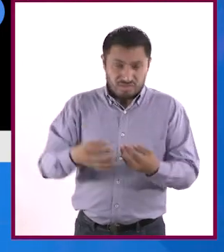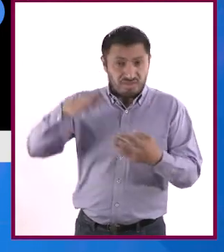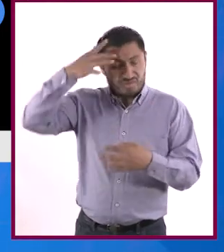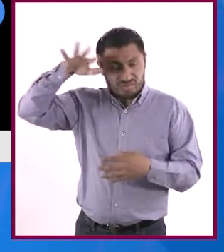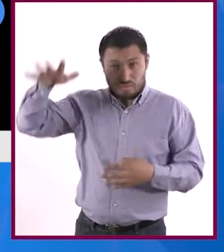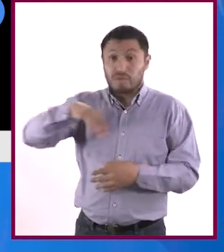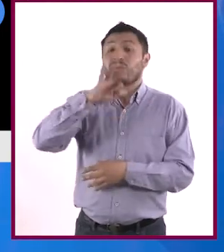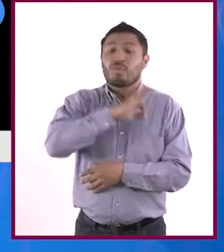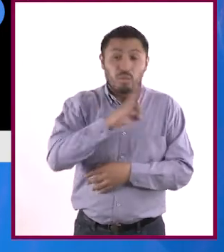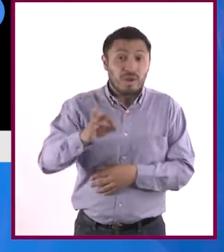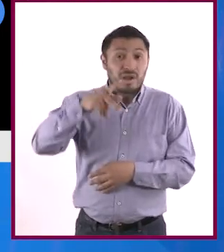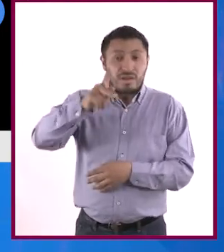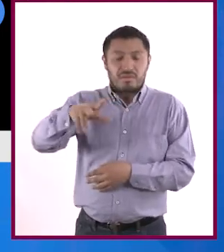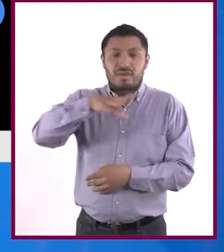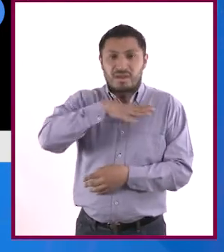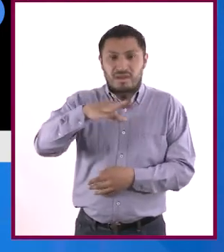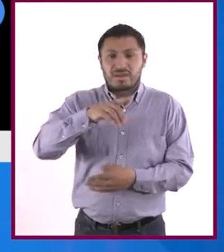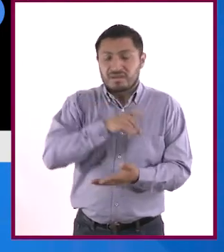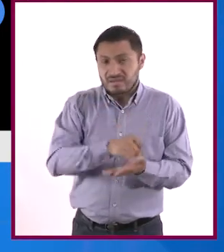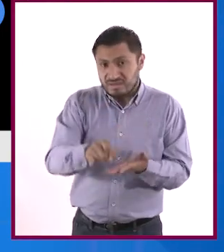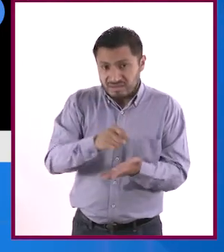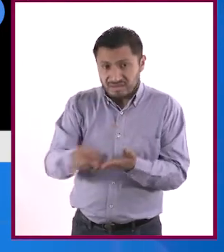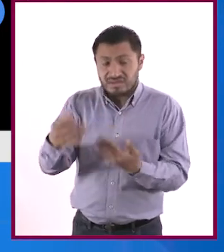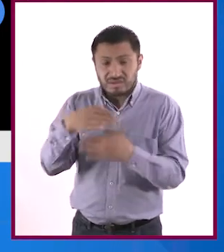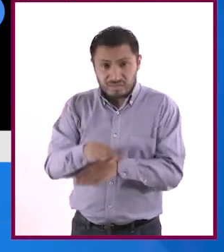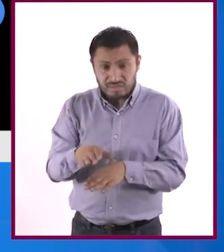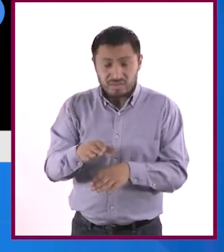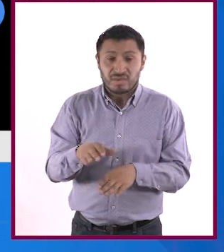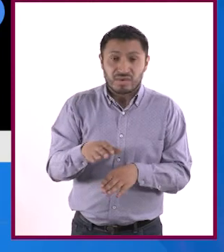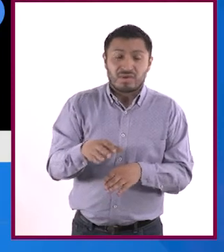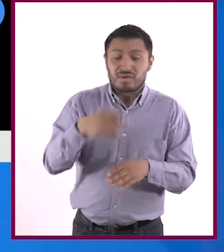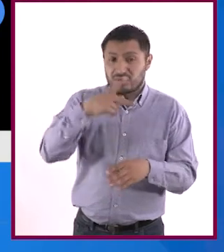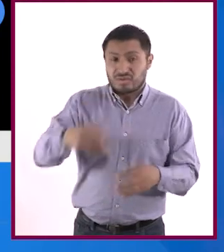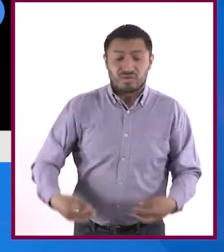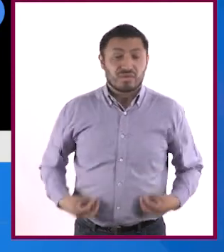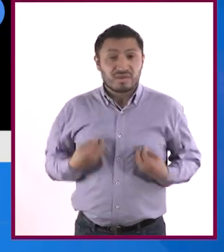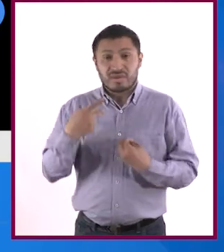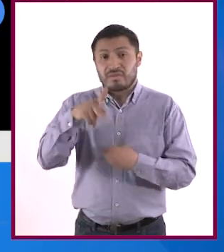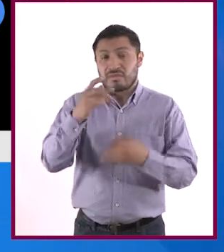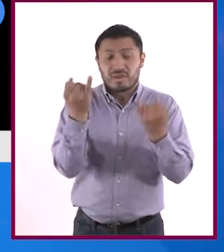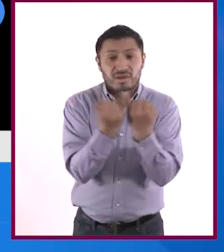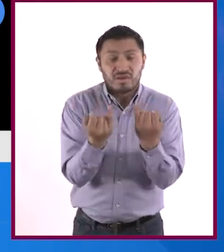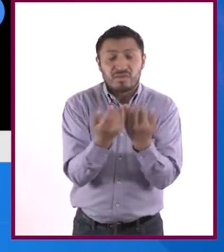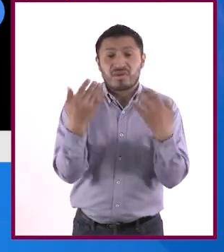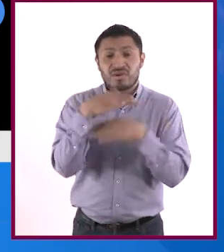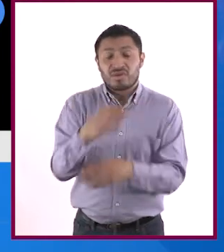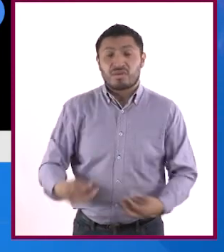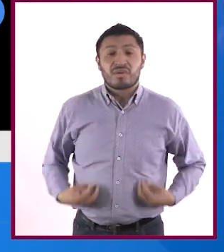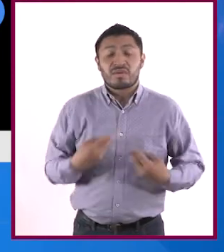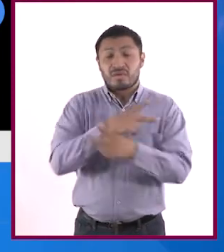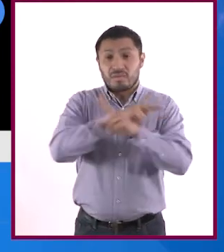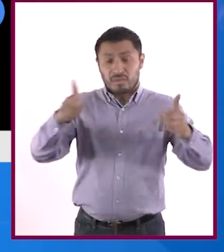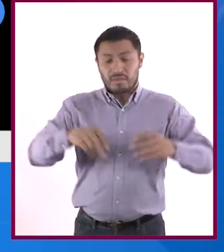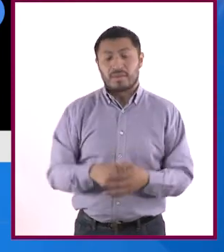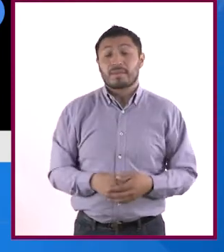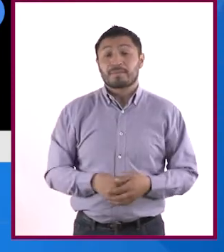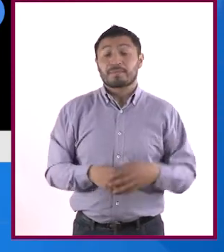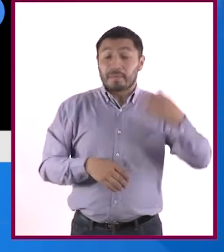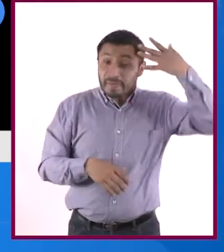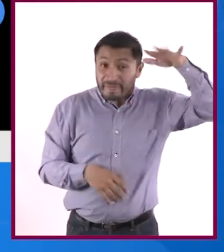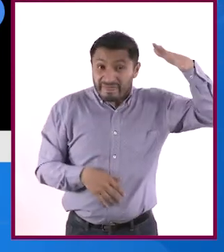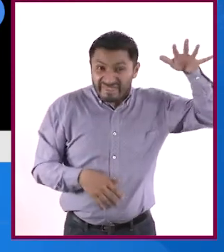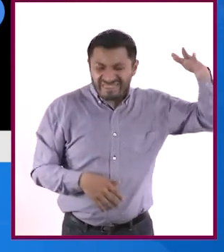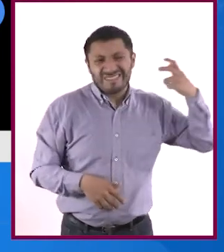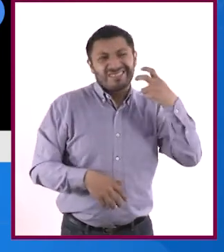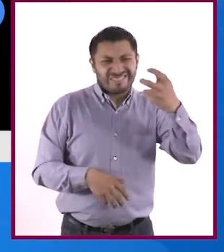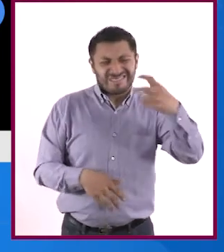personas adultas, pero que pueden ir tomando decisiones sobre su propia vida, pero también sobre la vida pública. El adultocentrismo, pues